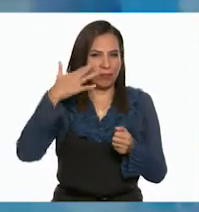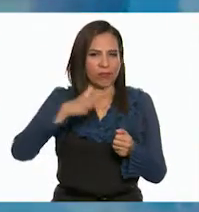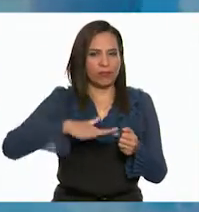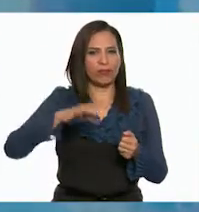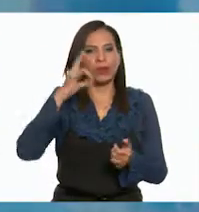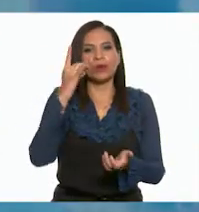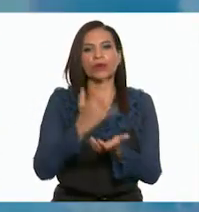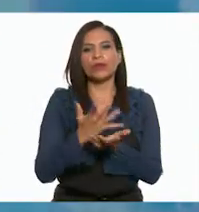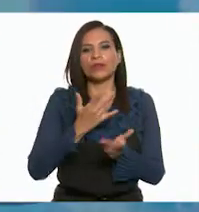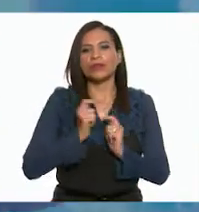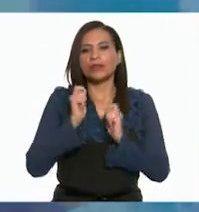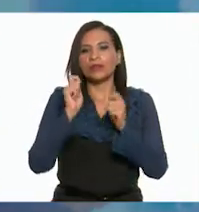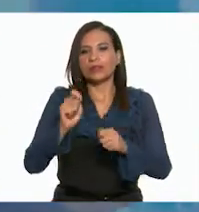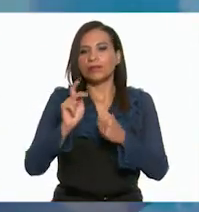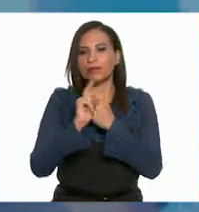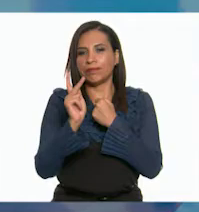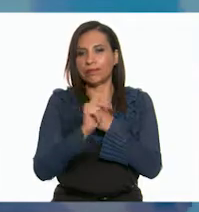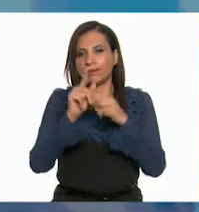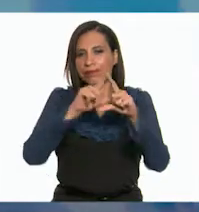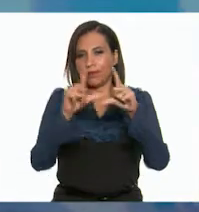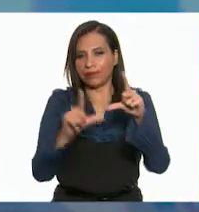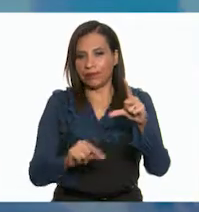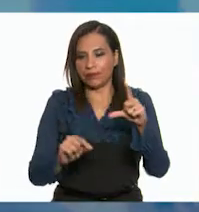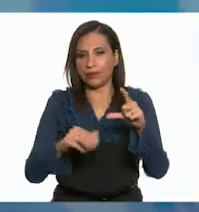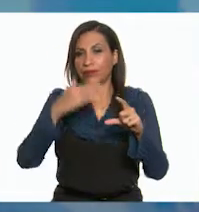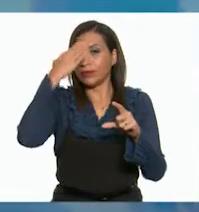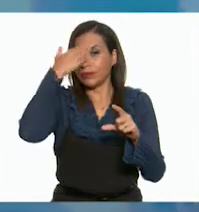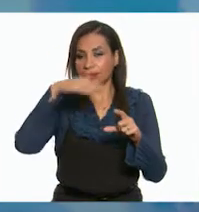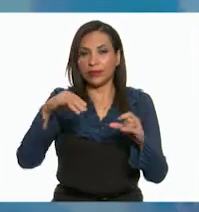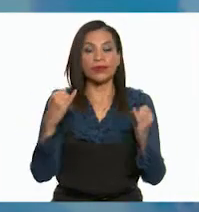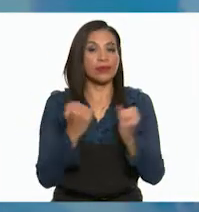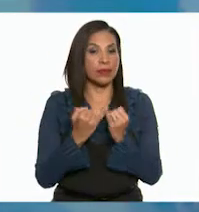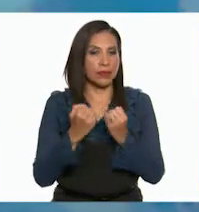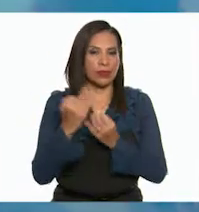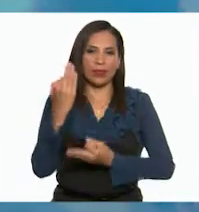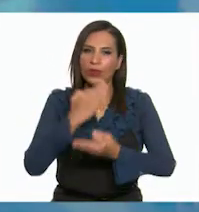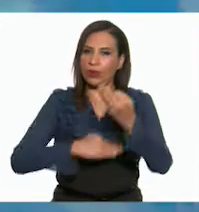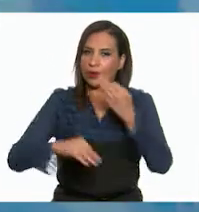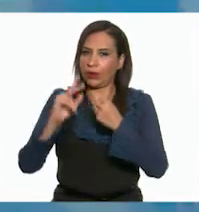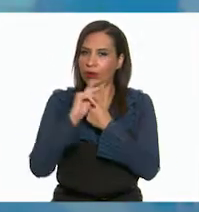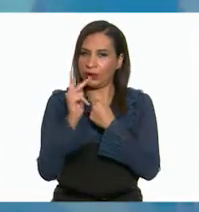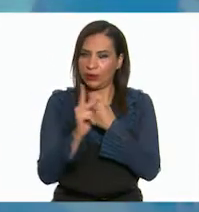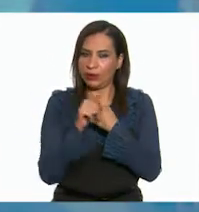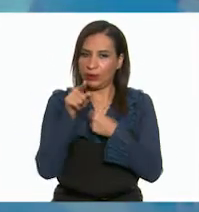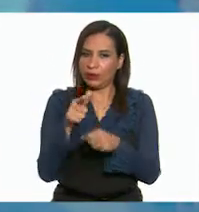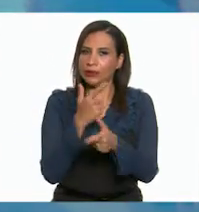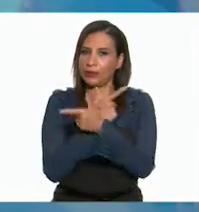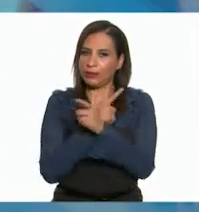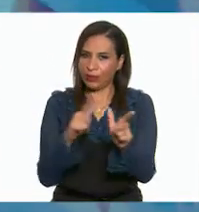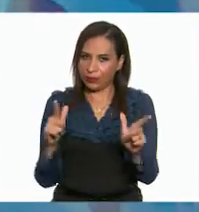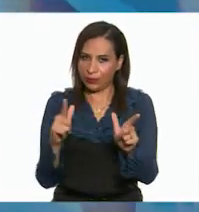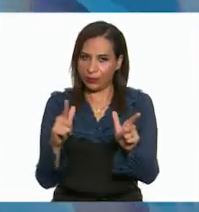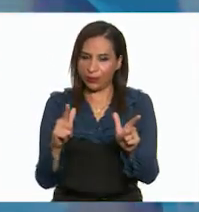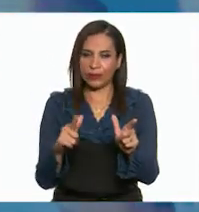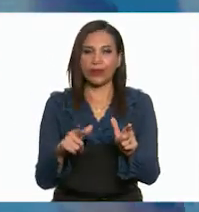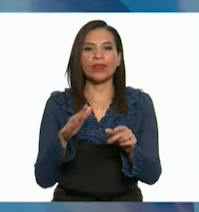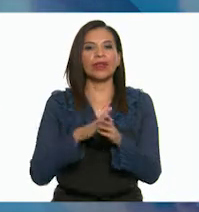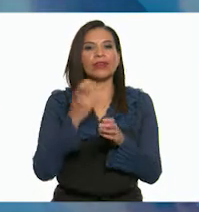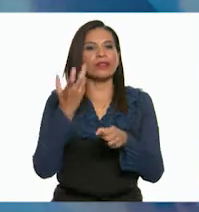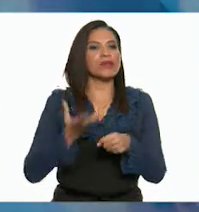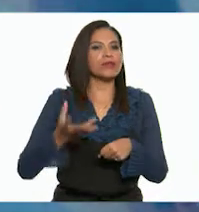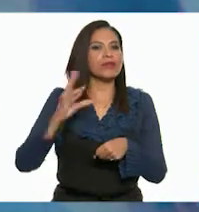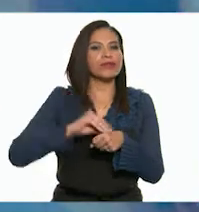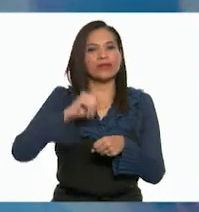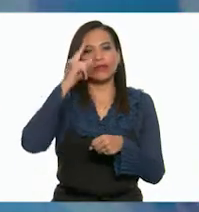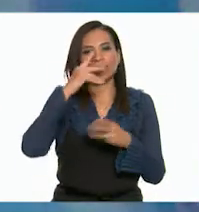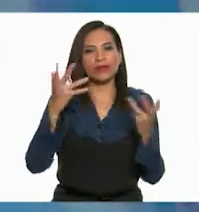solo reside en la nación. Sabed también que toda nación es libre y está autorizada